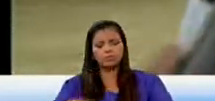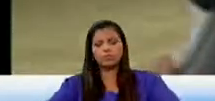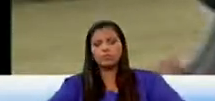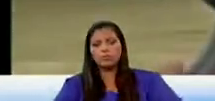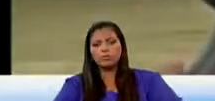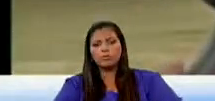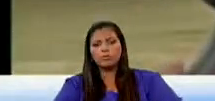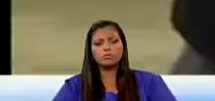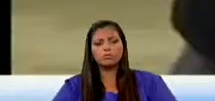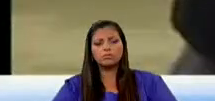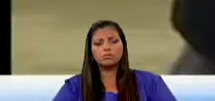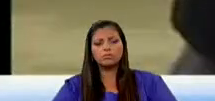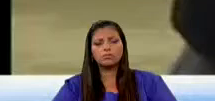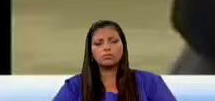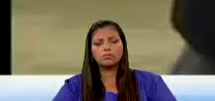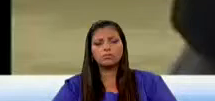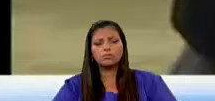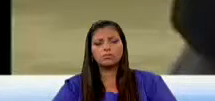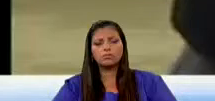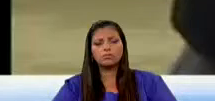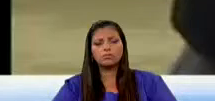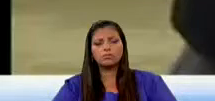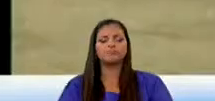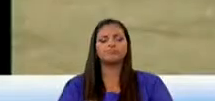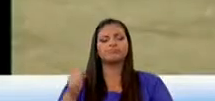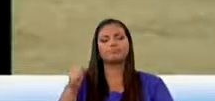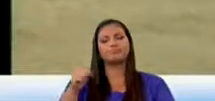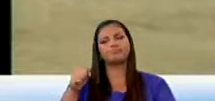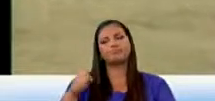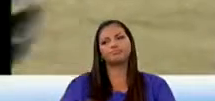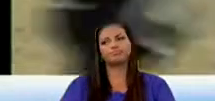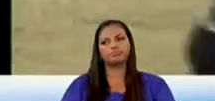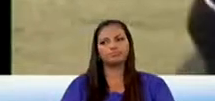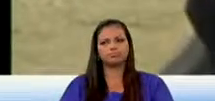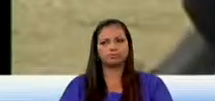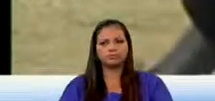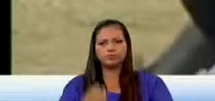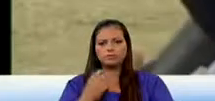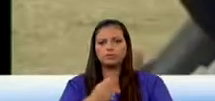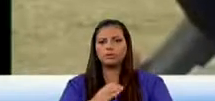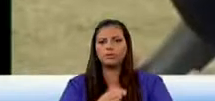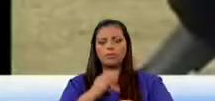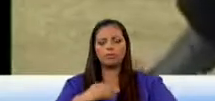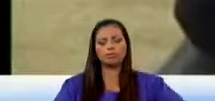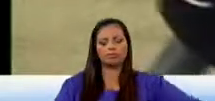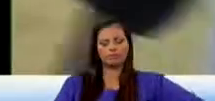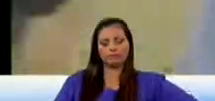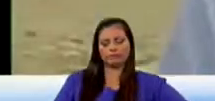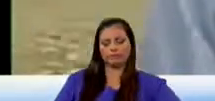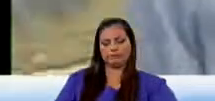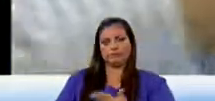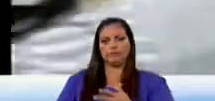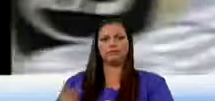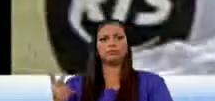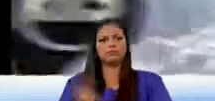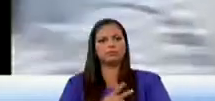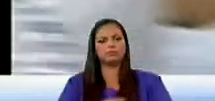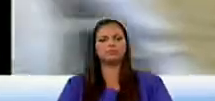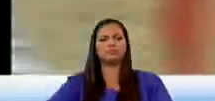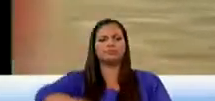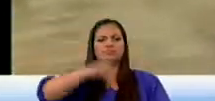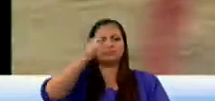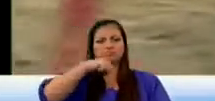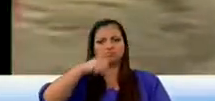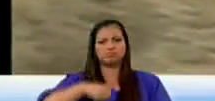para poder cruzar. Yo veo que esas unidades y los vehículos ya los pasan rozando por aquí. Así es. ¿Los señores de la